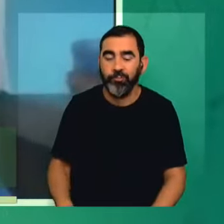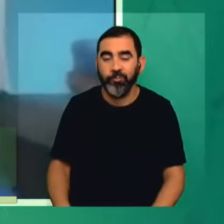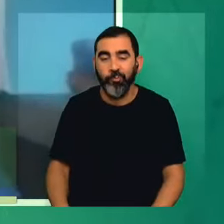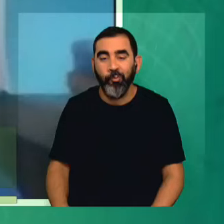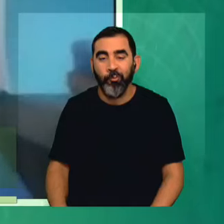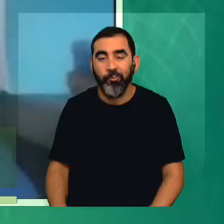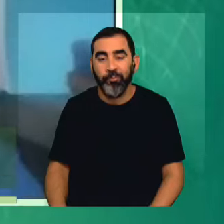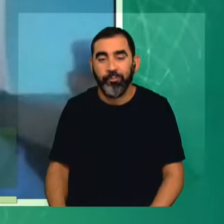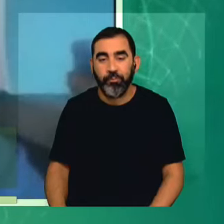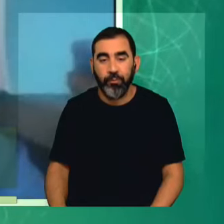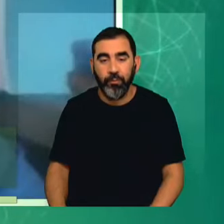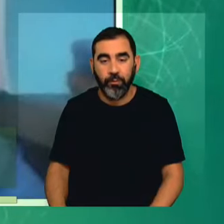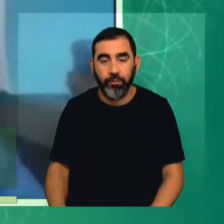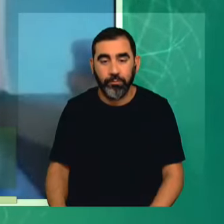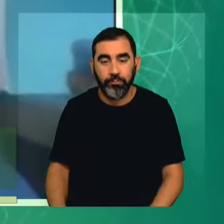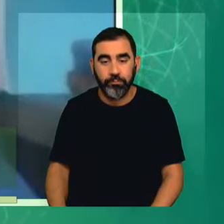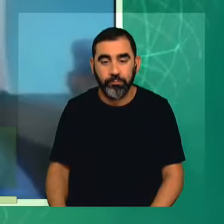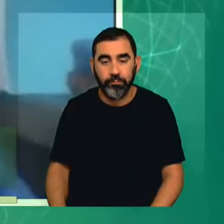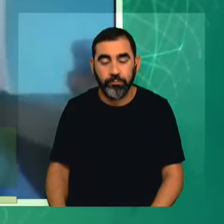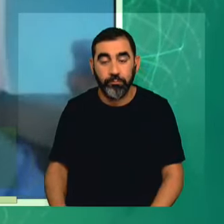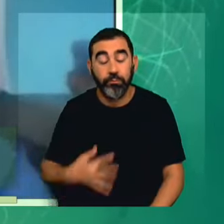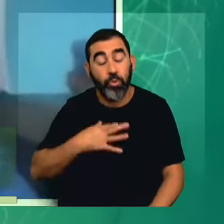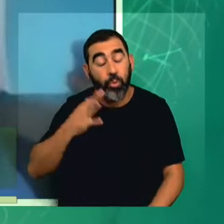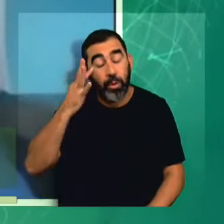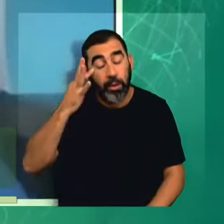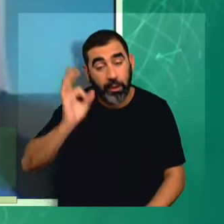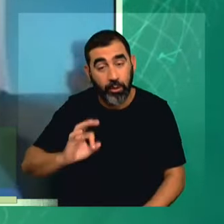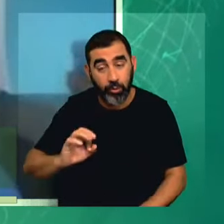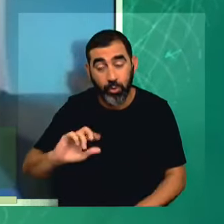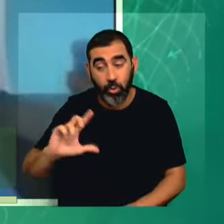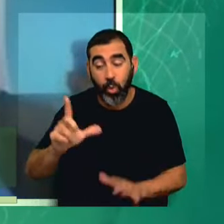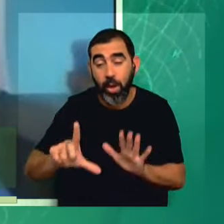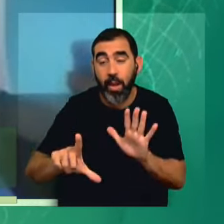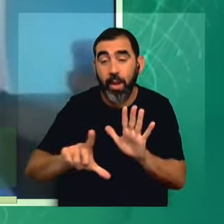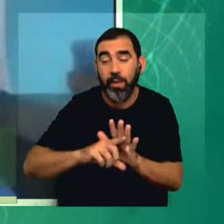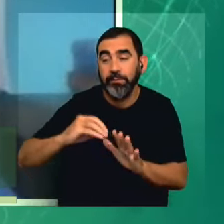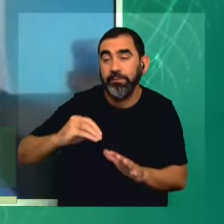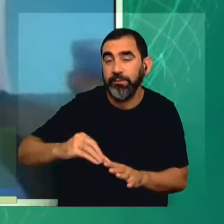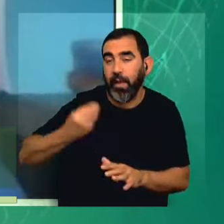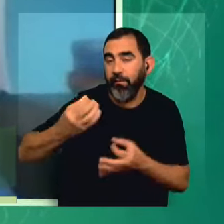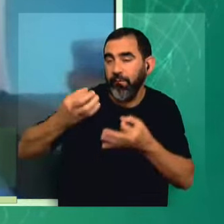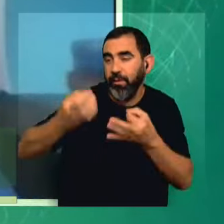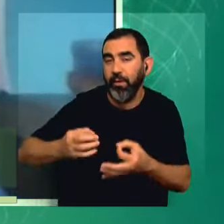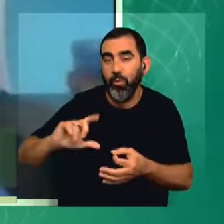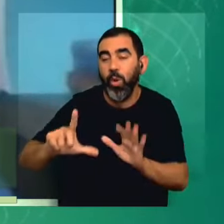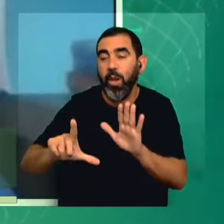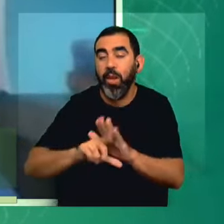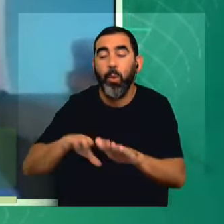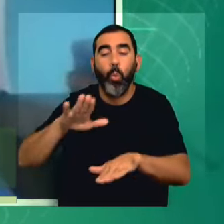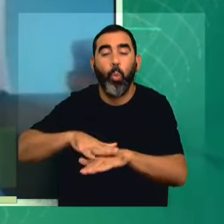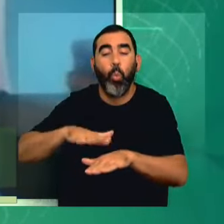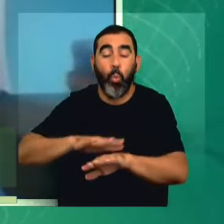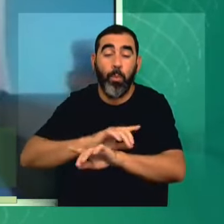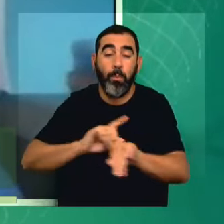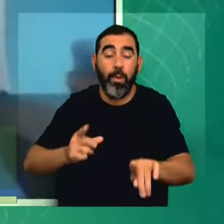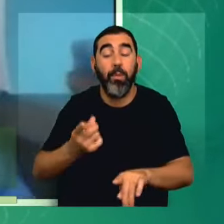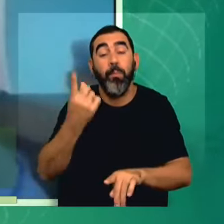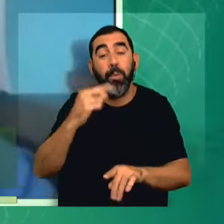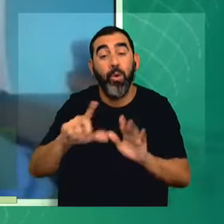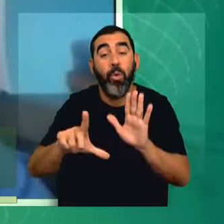las cosas Yo creo que así como no hay leyes salvadoras tampoco hay leyes que tengan la culpa de todo pero sin duda